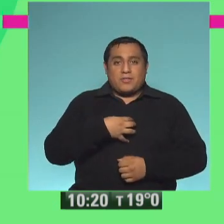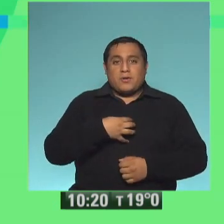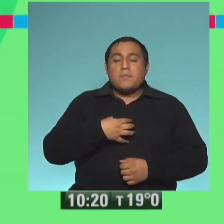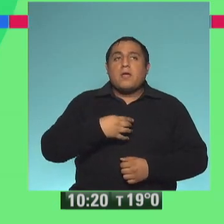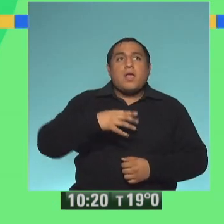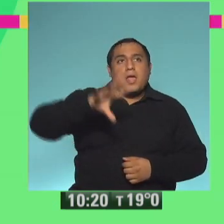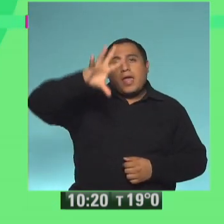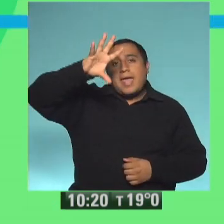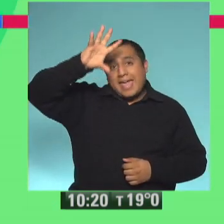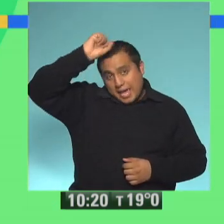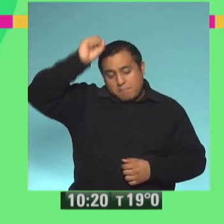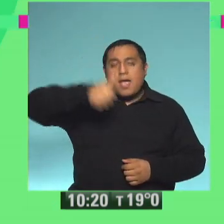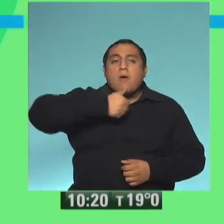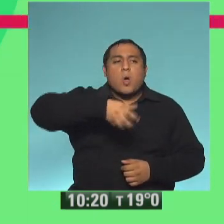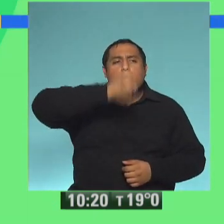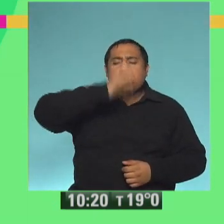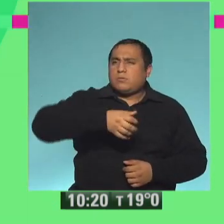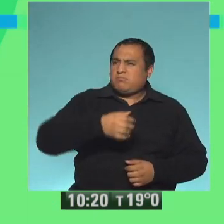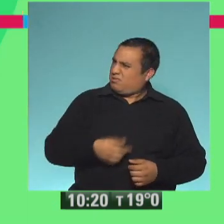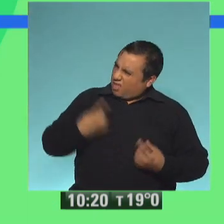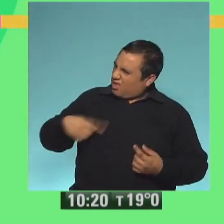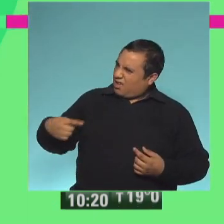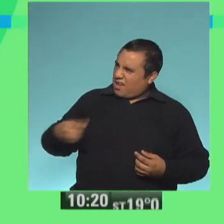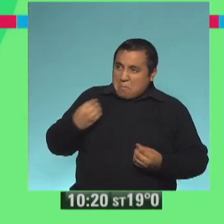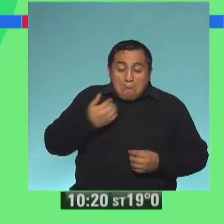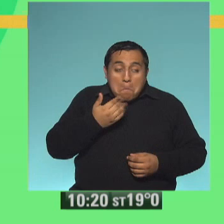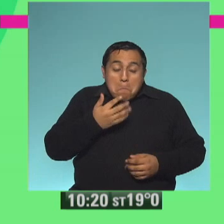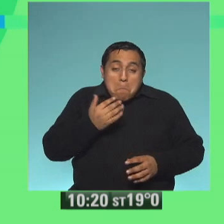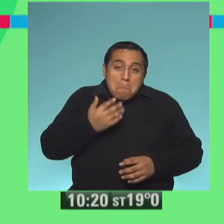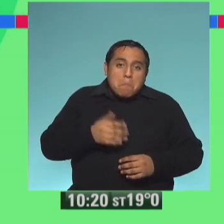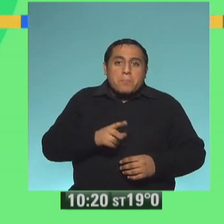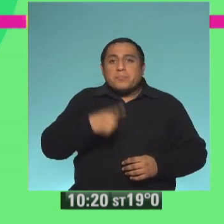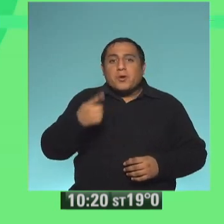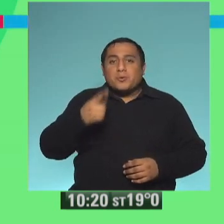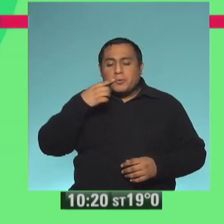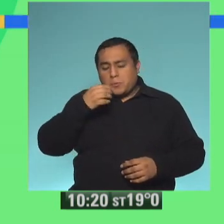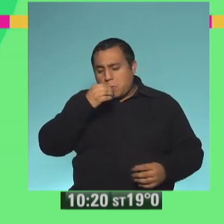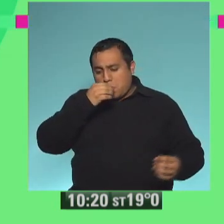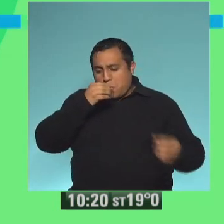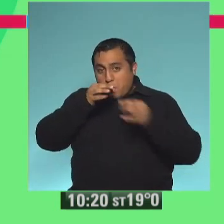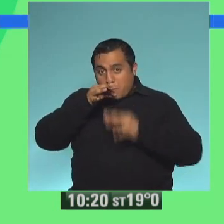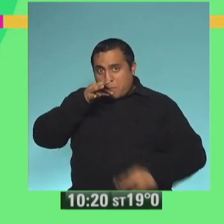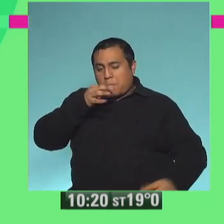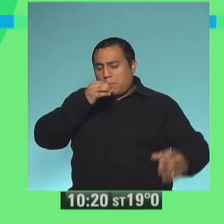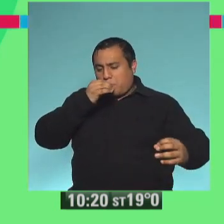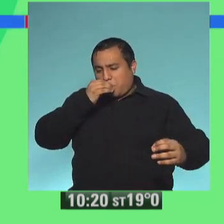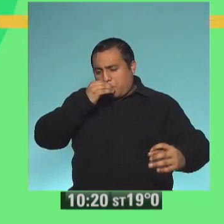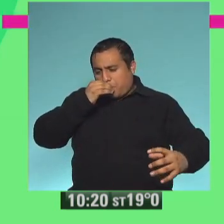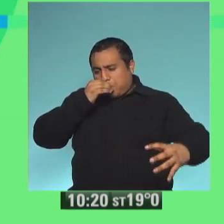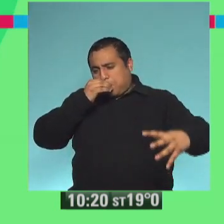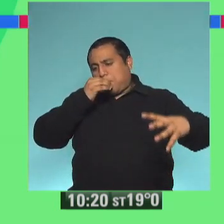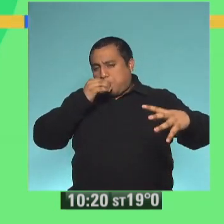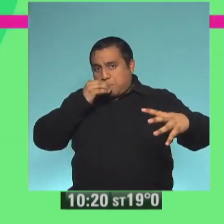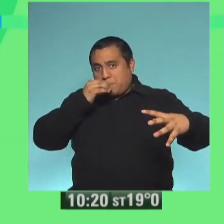agua! ¡Ay, pero dice que está hablando! ¡Ayer! ¡Ah, miren ese globinete! ¿Quién lo hizo?